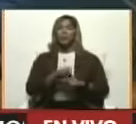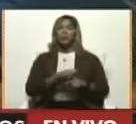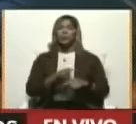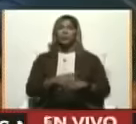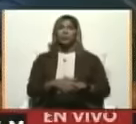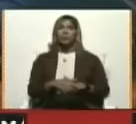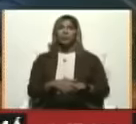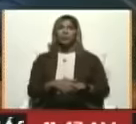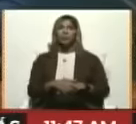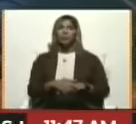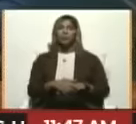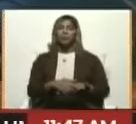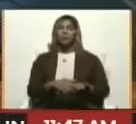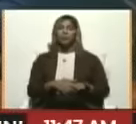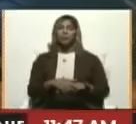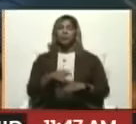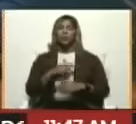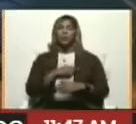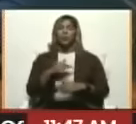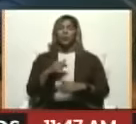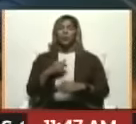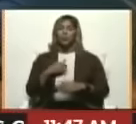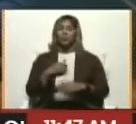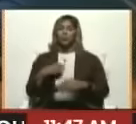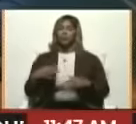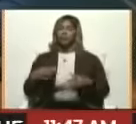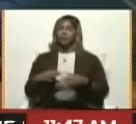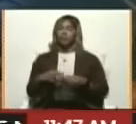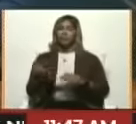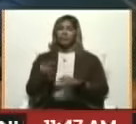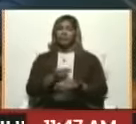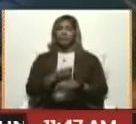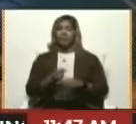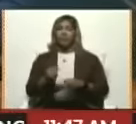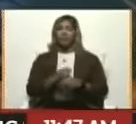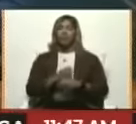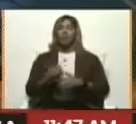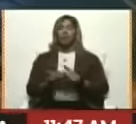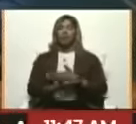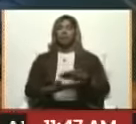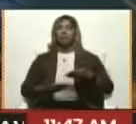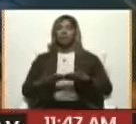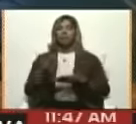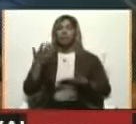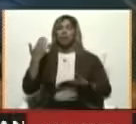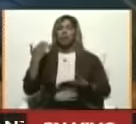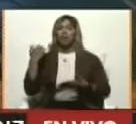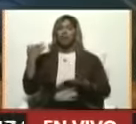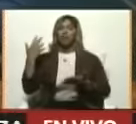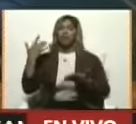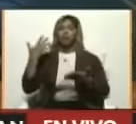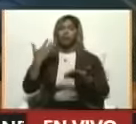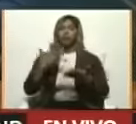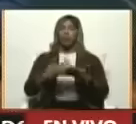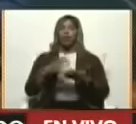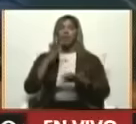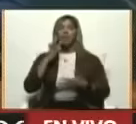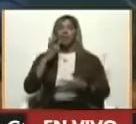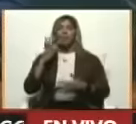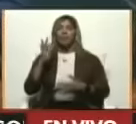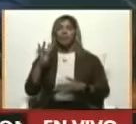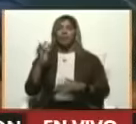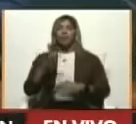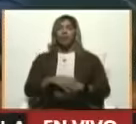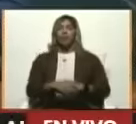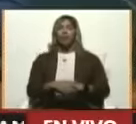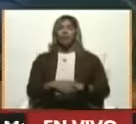quien hemos tejido una hermandad de trabajo, de cooperación desde hace muchos años, la fiscal general de la